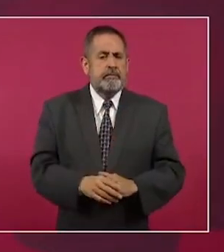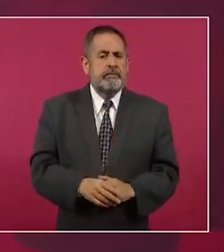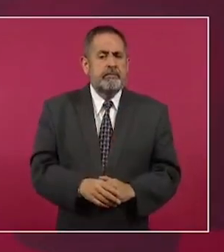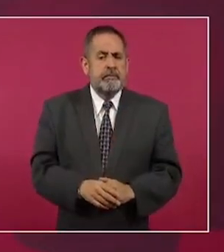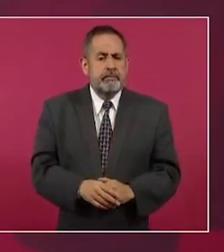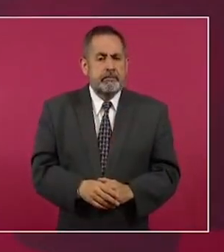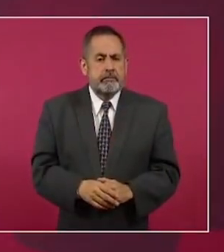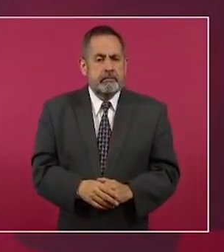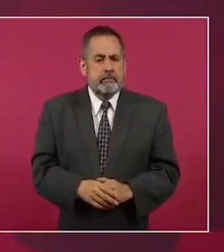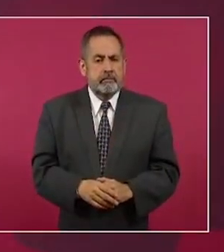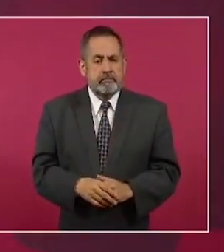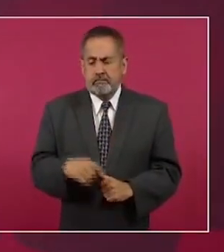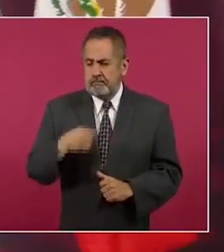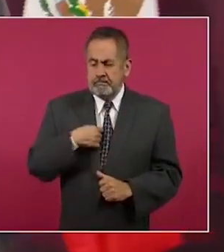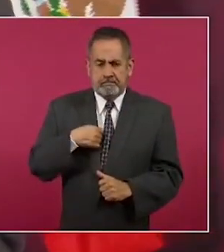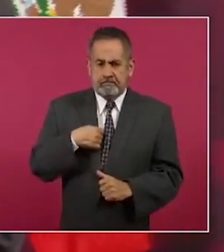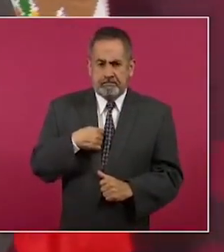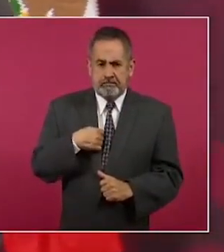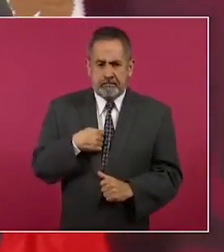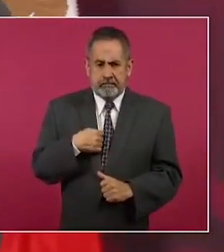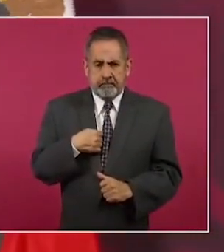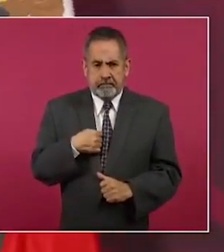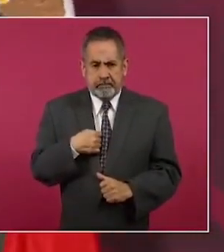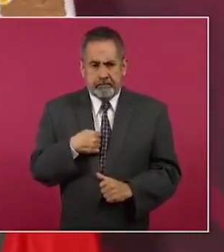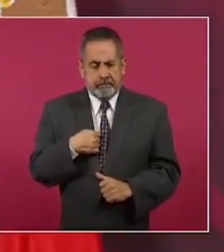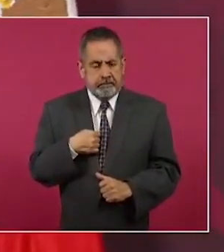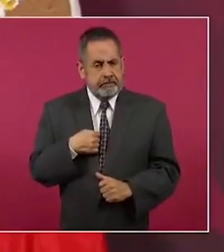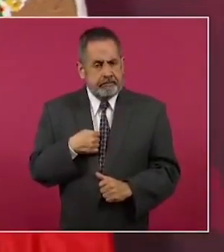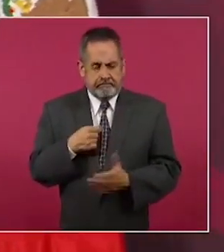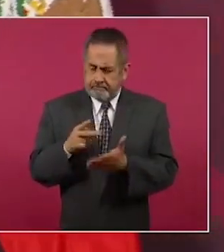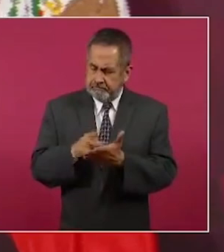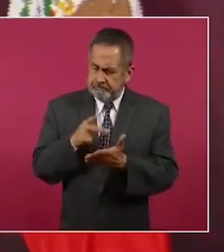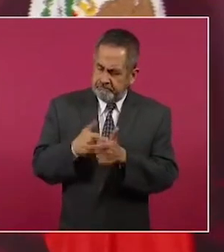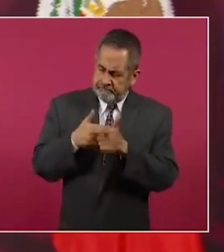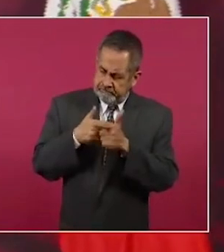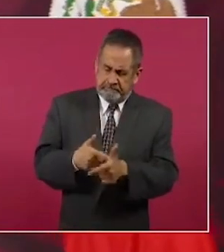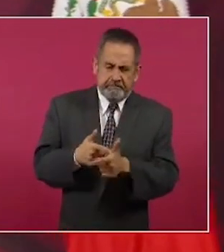no vamos a dejar de